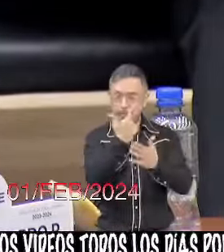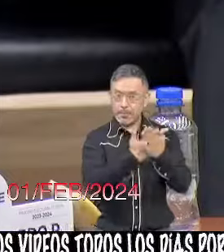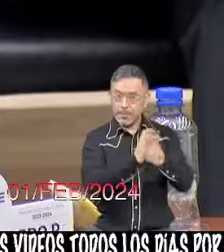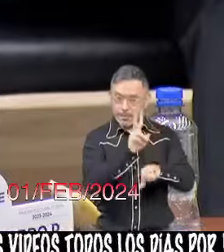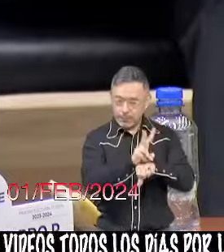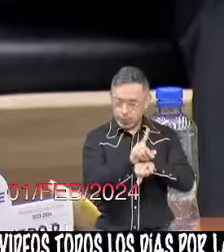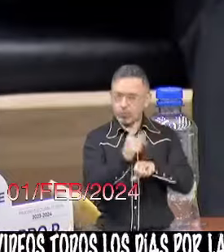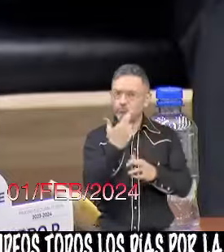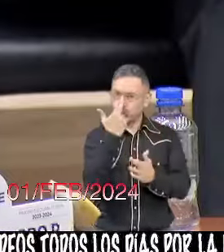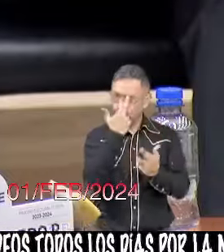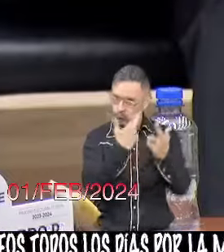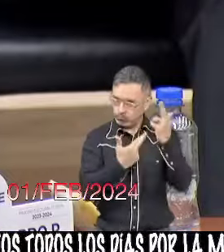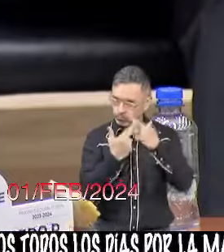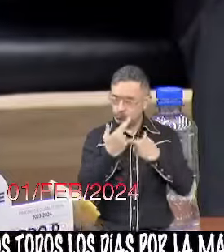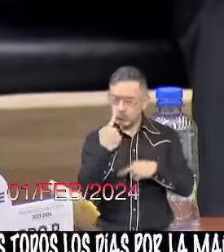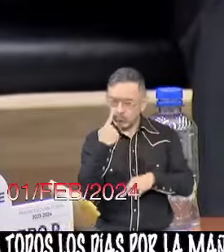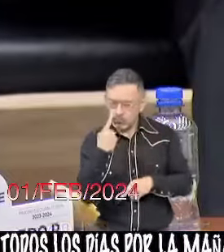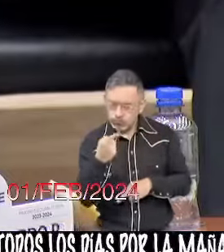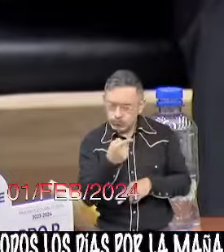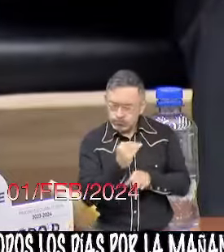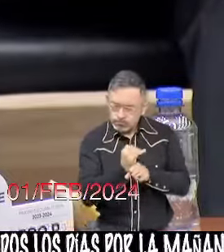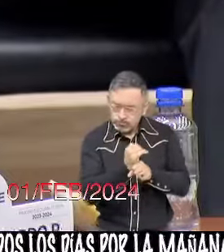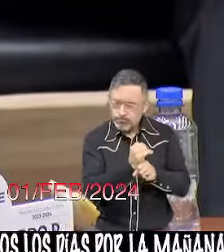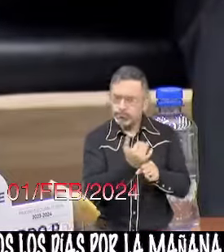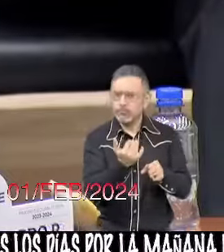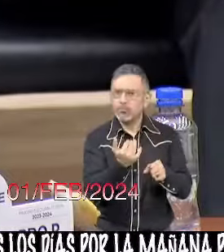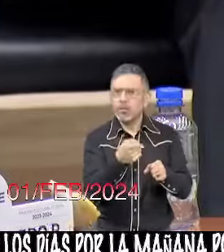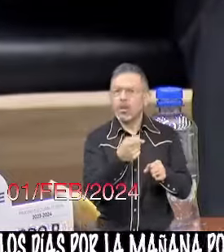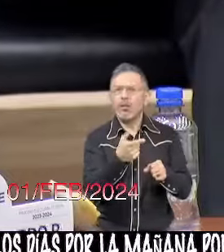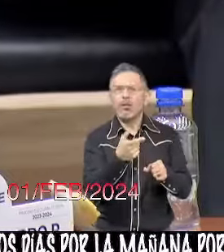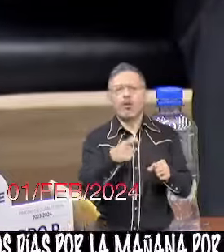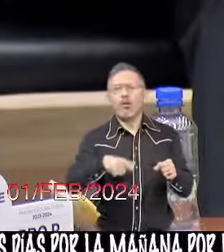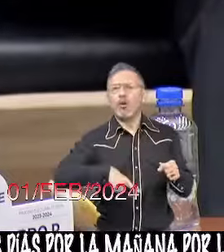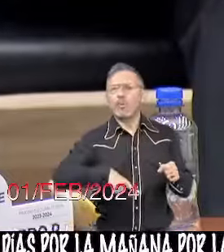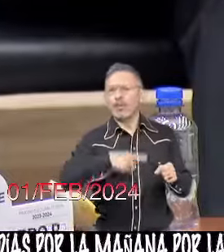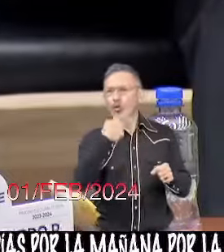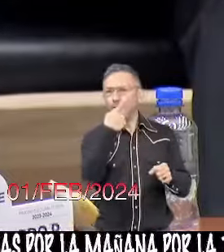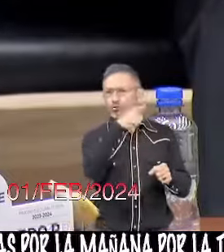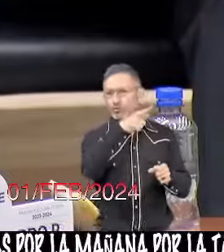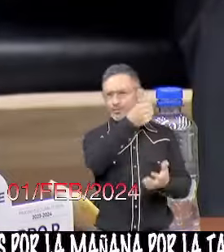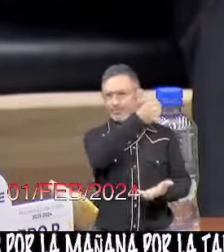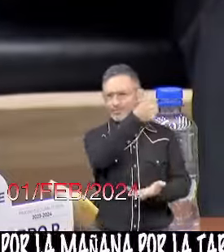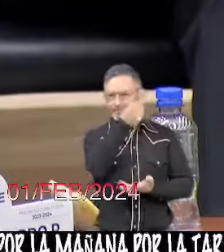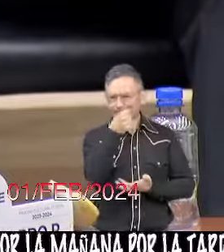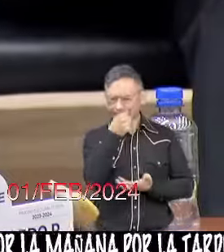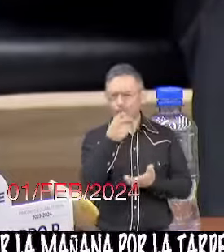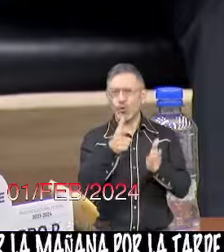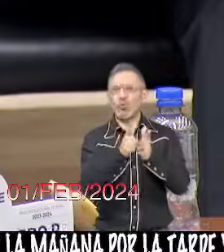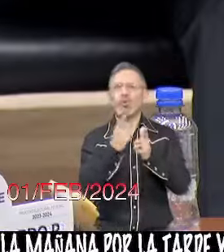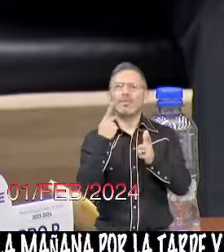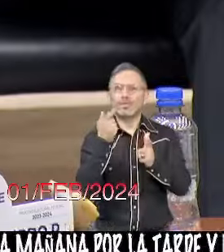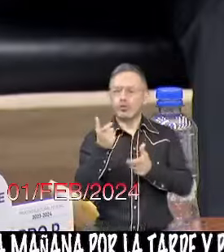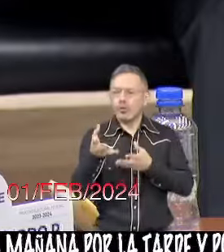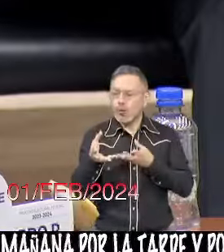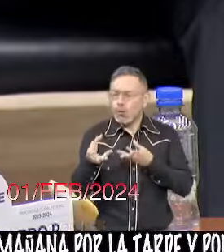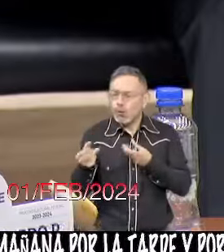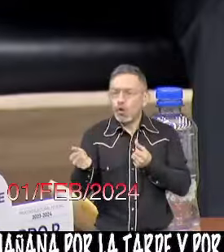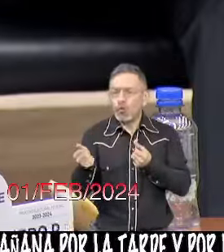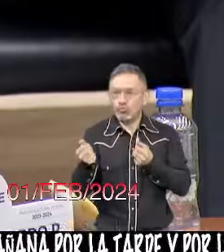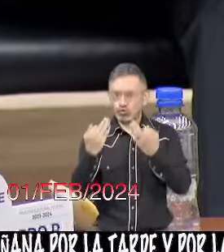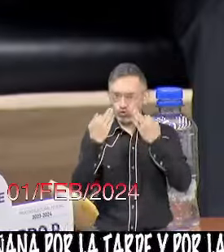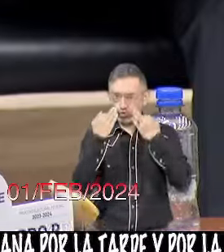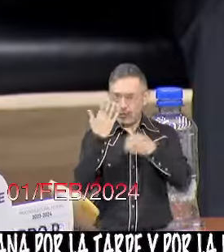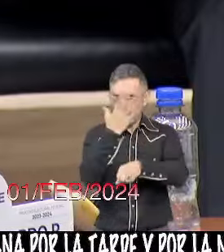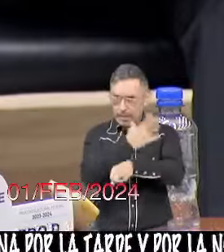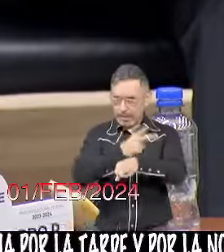que se transparenten los recursos, el uso de los recursos de los partidos, y a que